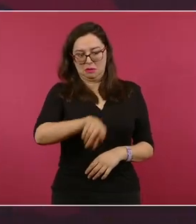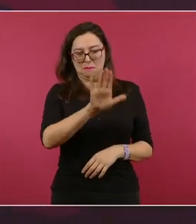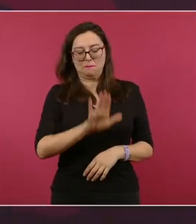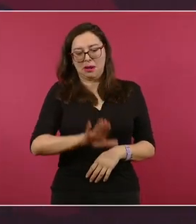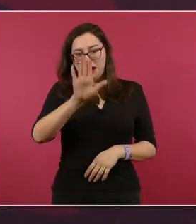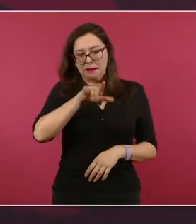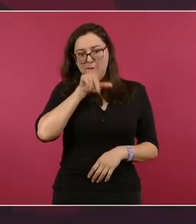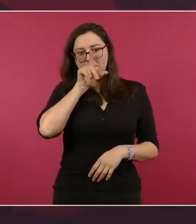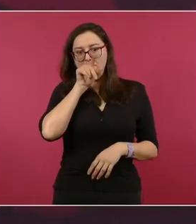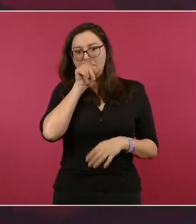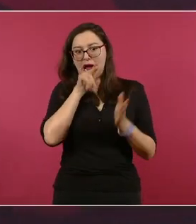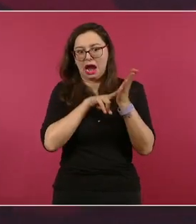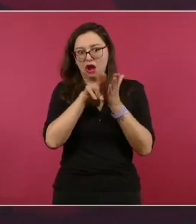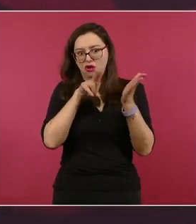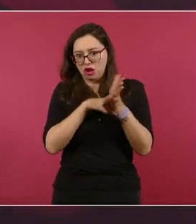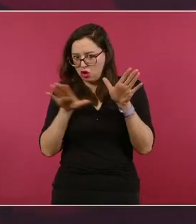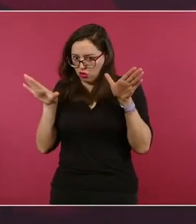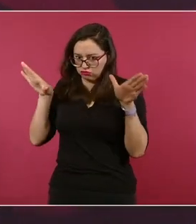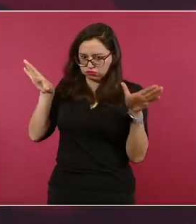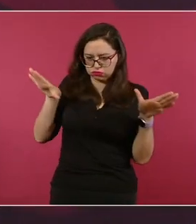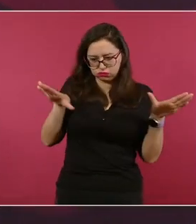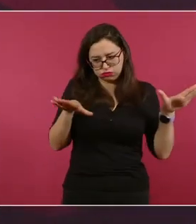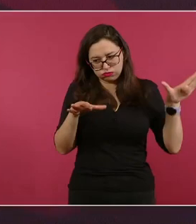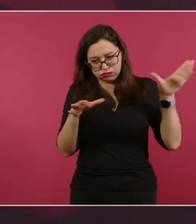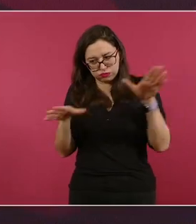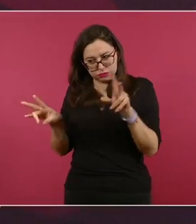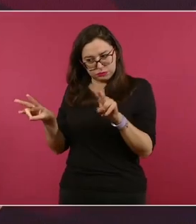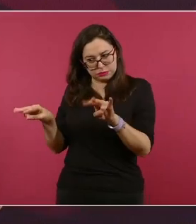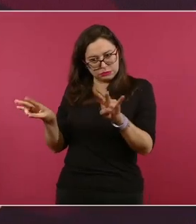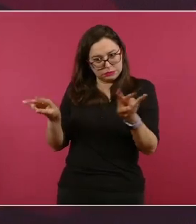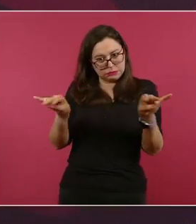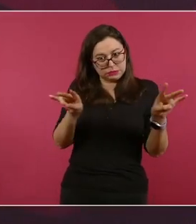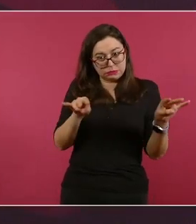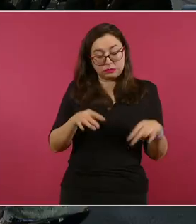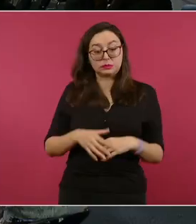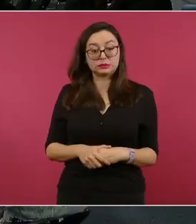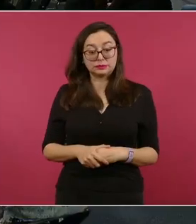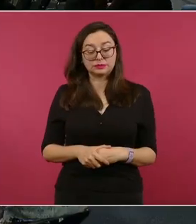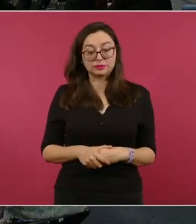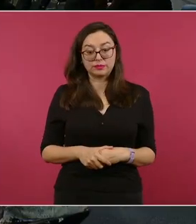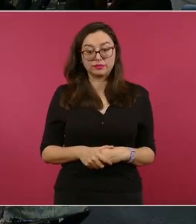ellos son gentes muy responsables, humildes,